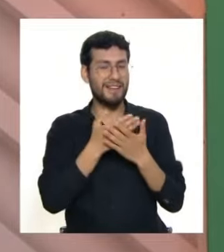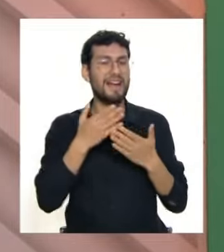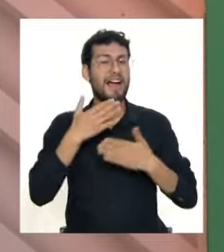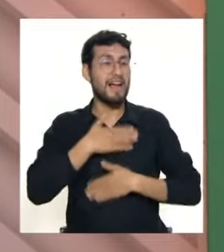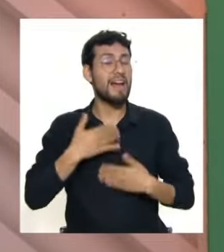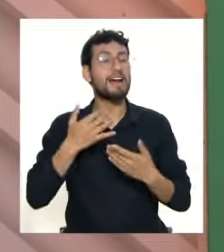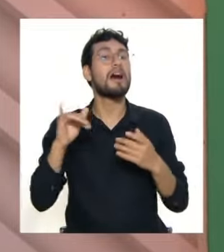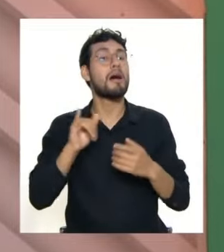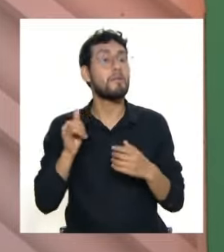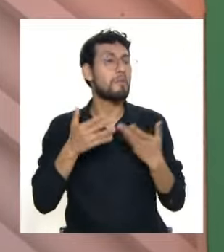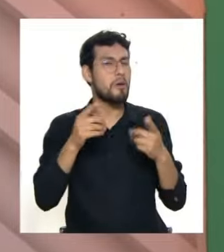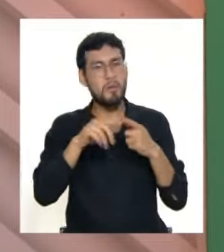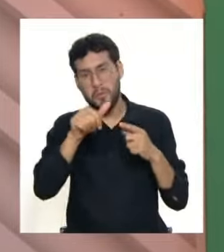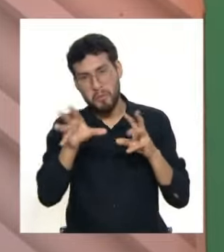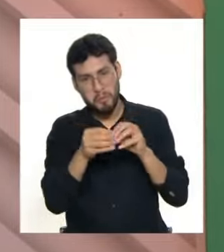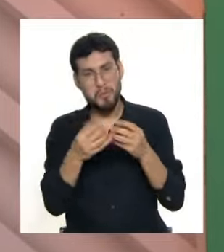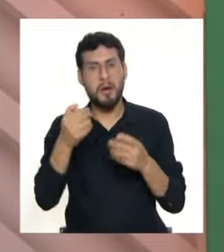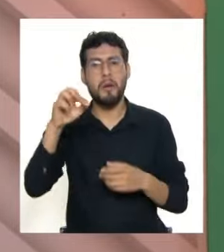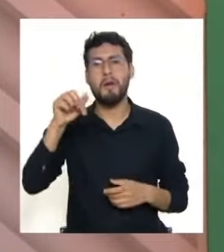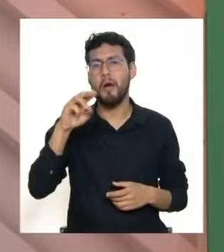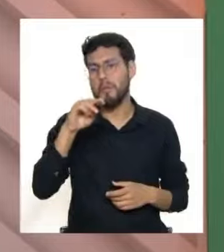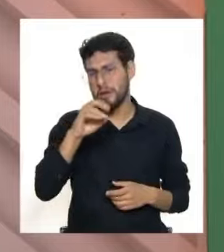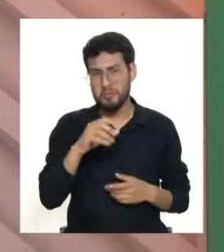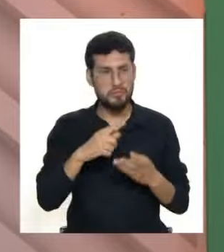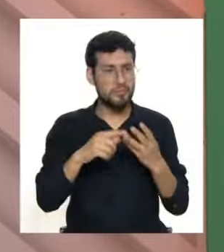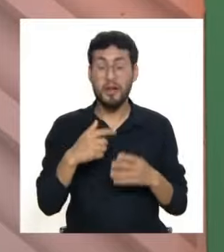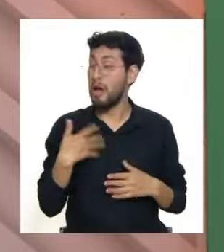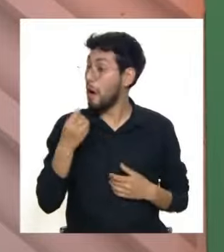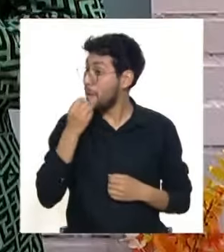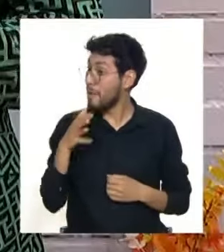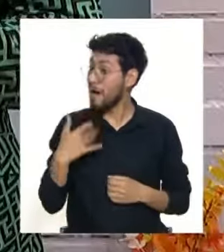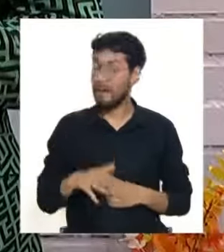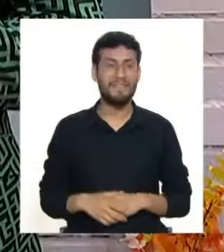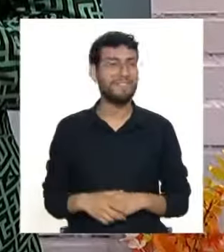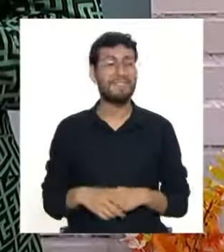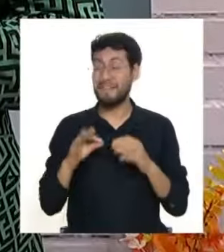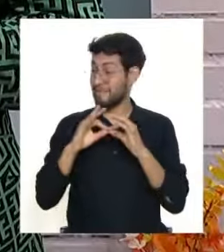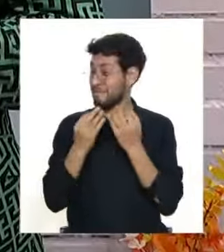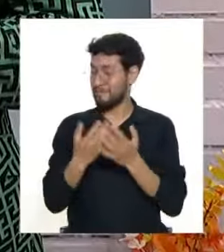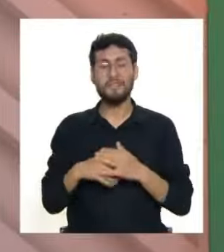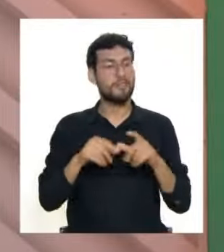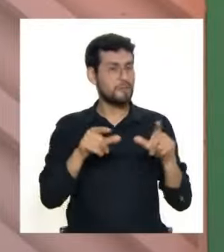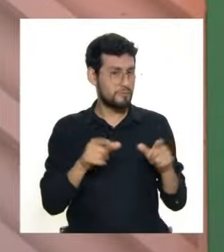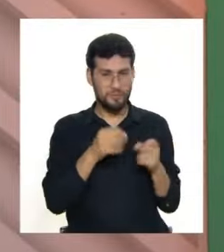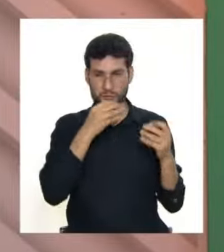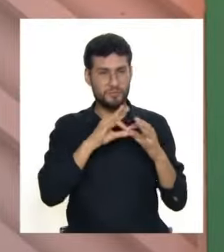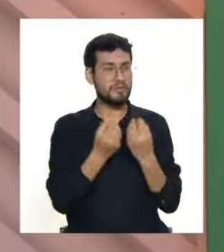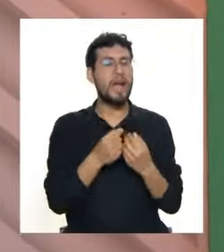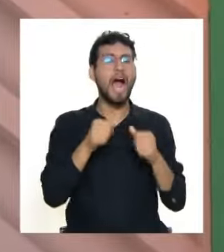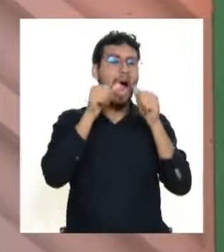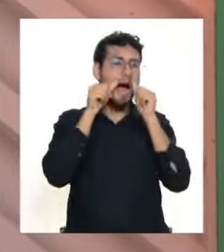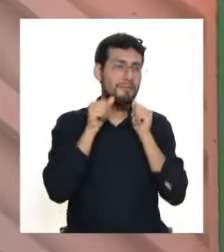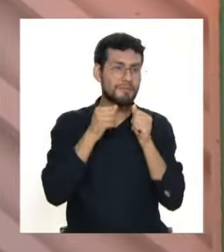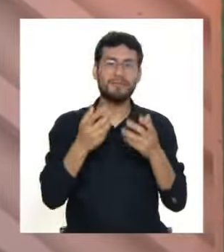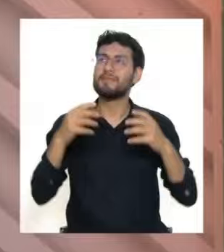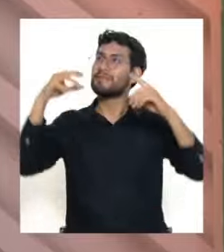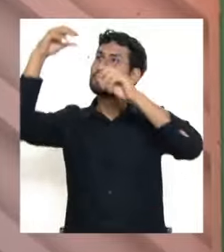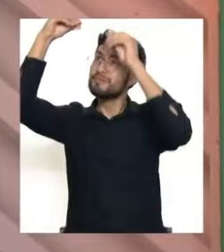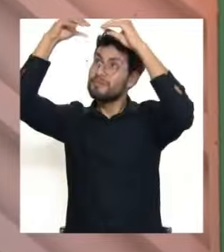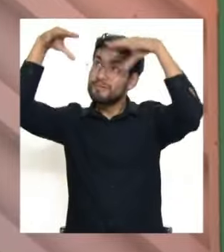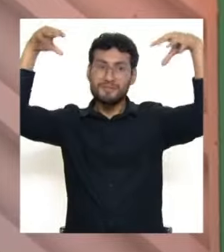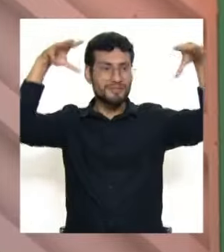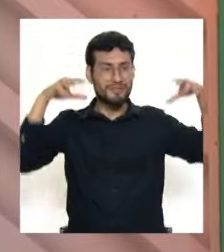y adicionalmente algunas cositas para los niños, tenemos saltarines. ¡Qué genial! Y todo. Un espacio familiar, entonces. Un espacio familiar amazónico con sus chocitas.